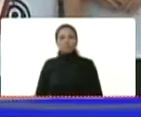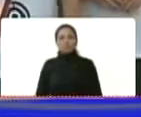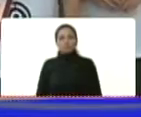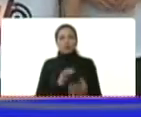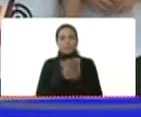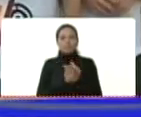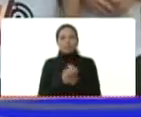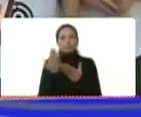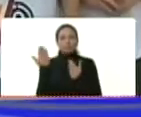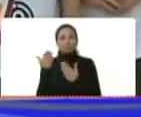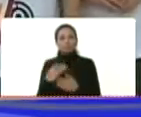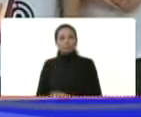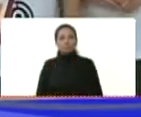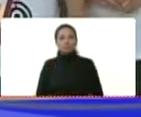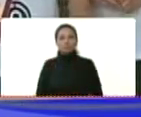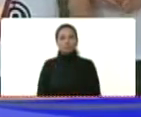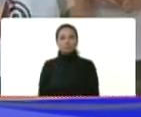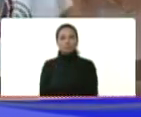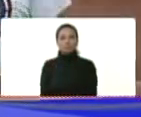compañero.